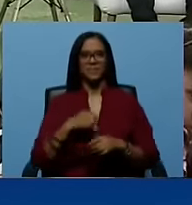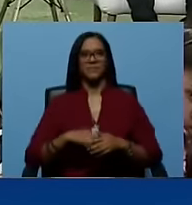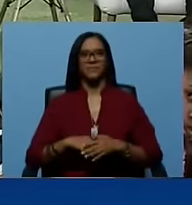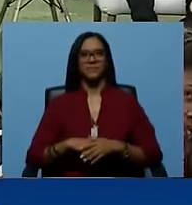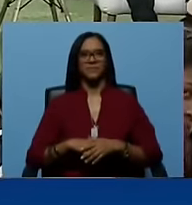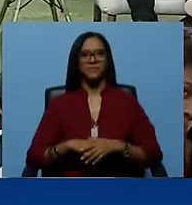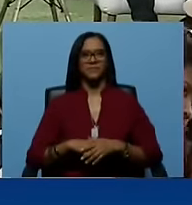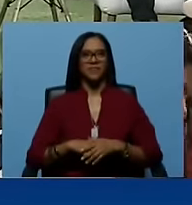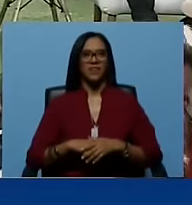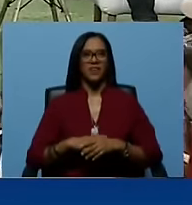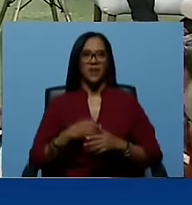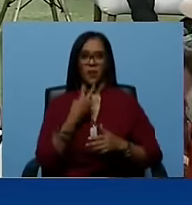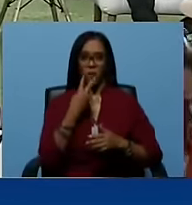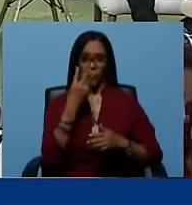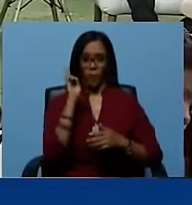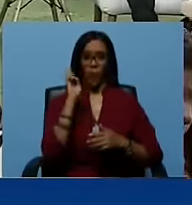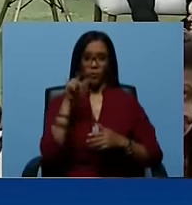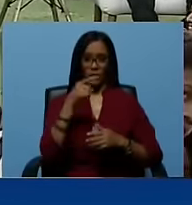¿Vosé lo vio?